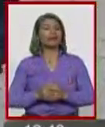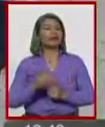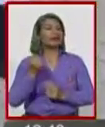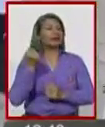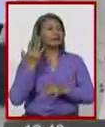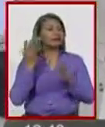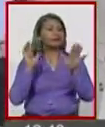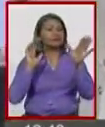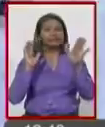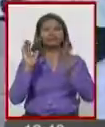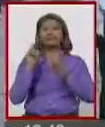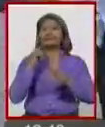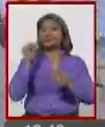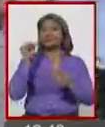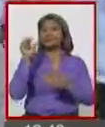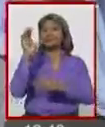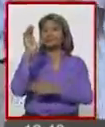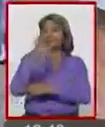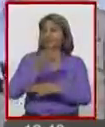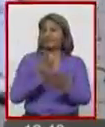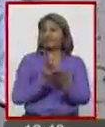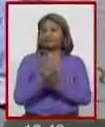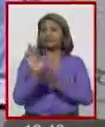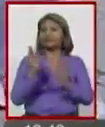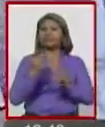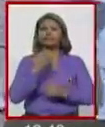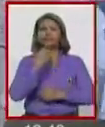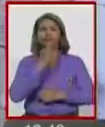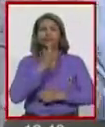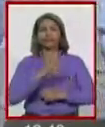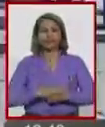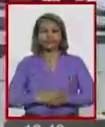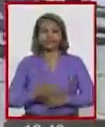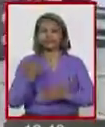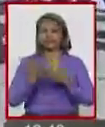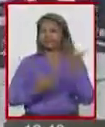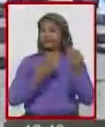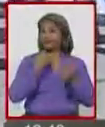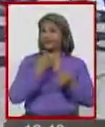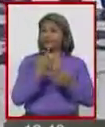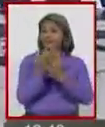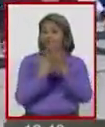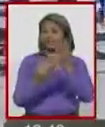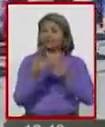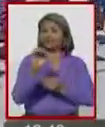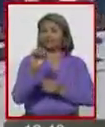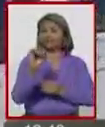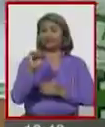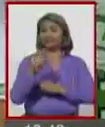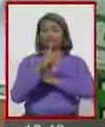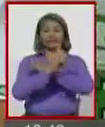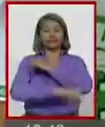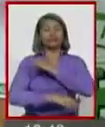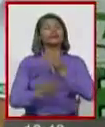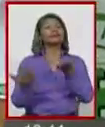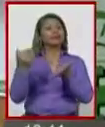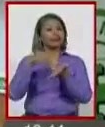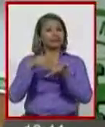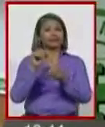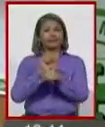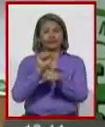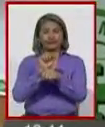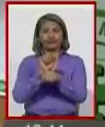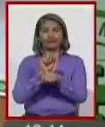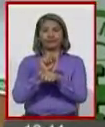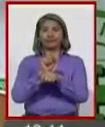al pueblo, no convence al pueblo lo que él está ahora manifestando. Lo que debería decir es abrogar el Código Penal y volver a